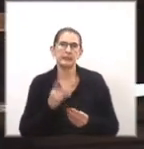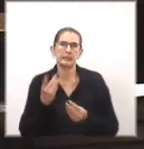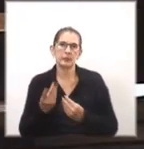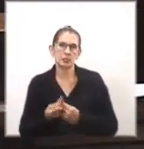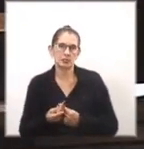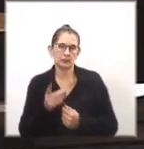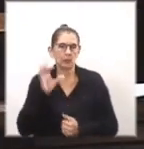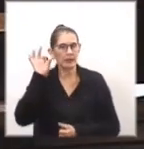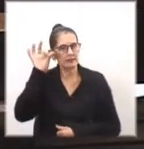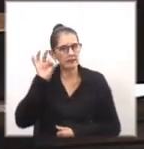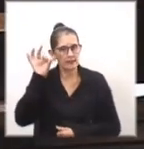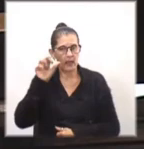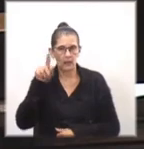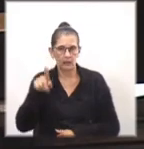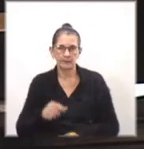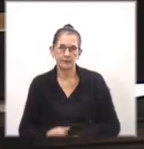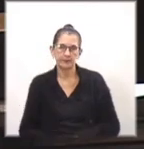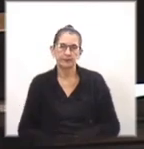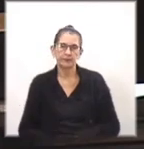el Senado.